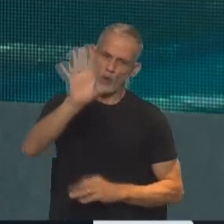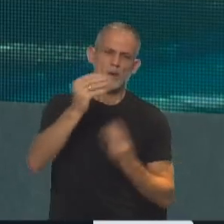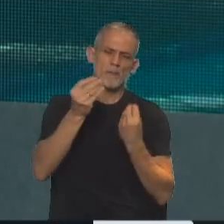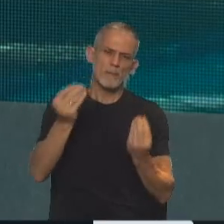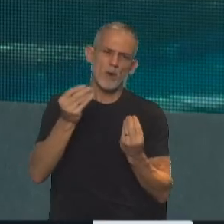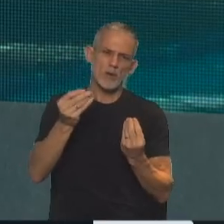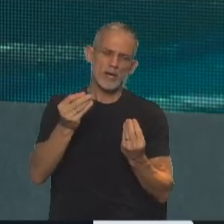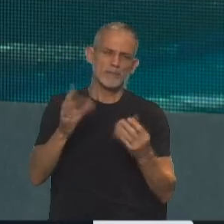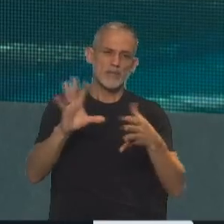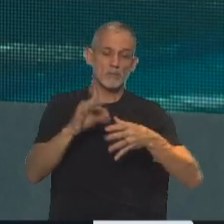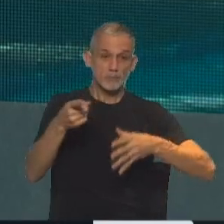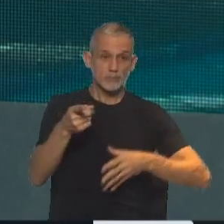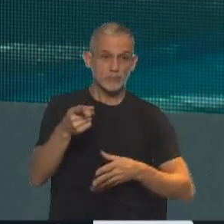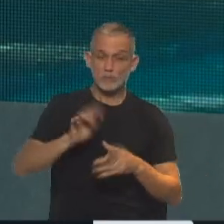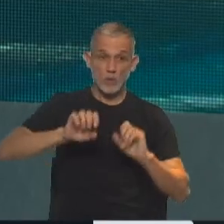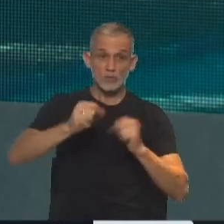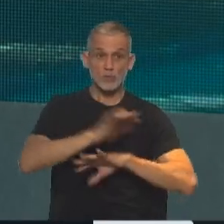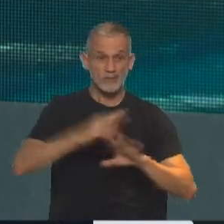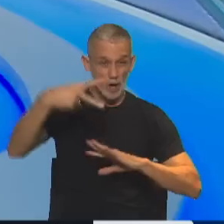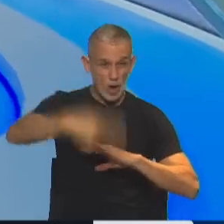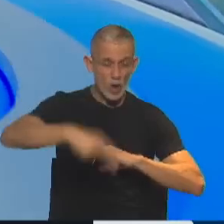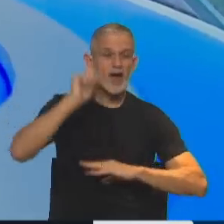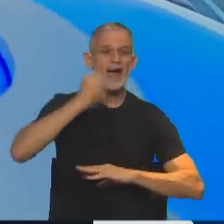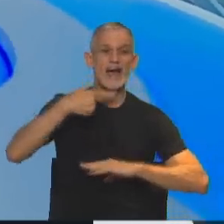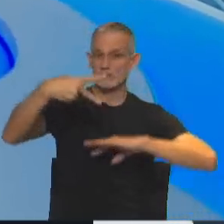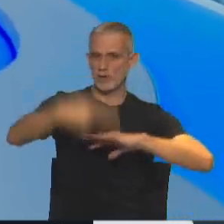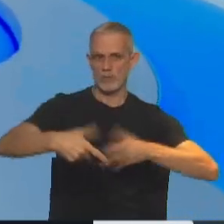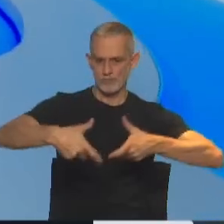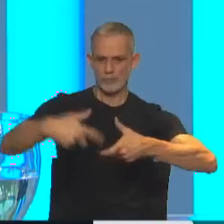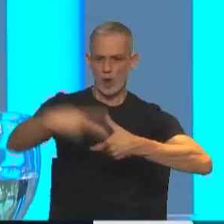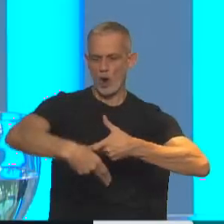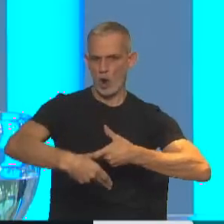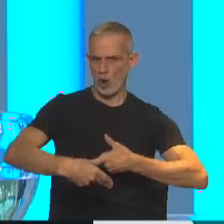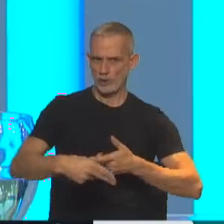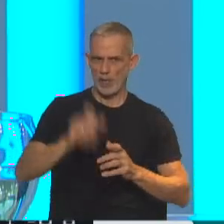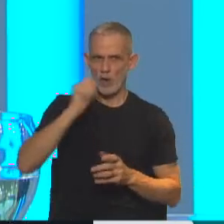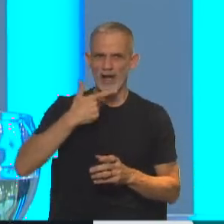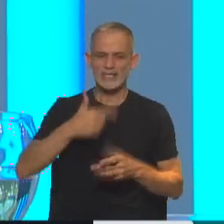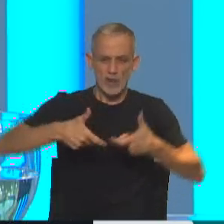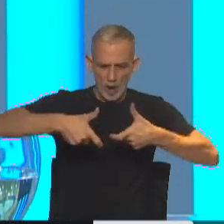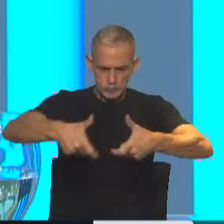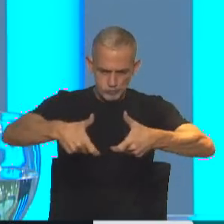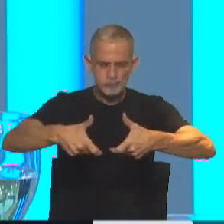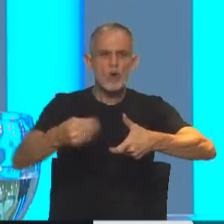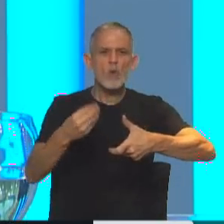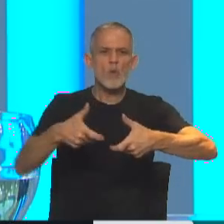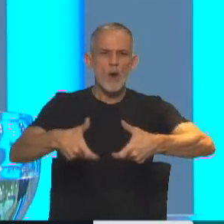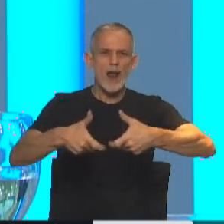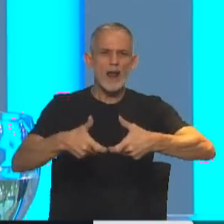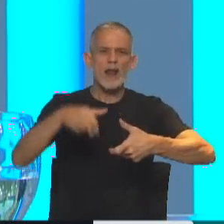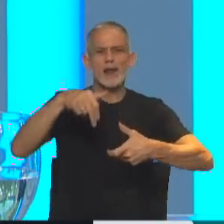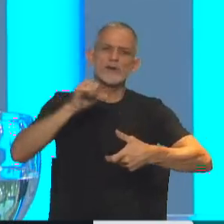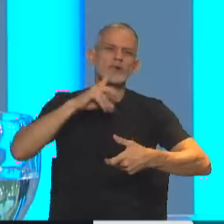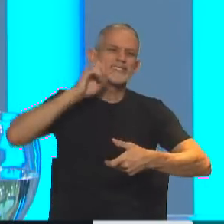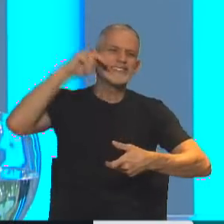porque está restringiendo y suspendiendo el suministro de gas si así es estamos hablando de un gasoducto en particular que es el nord stream